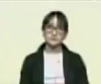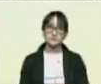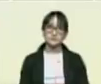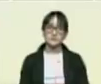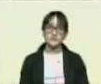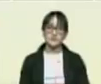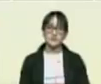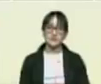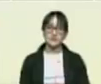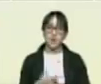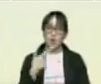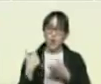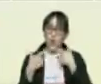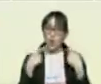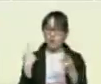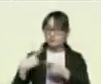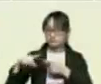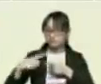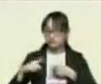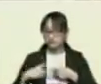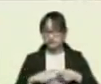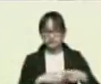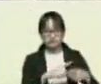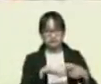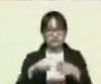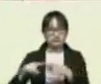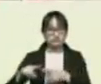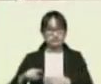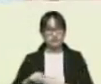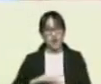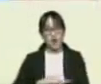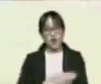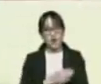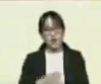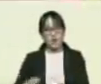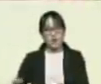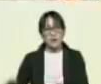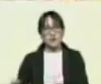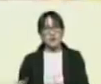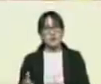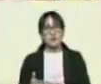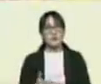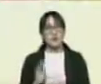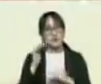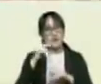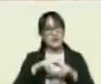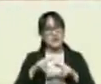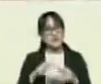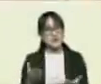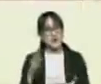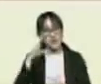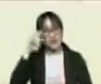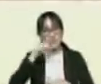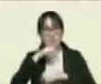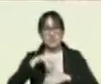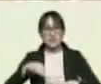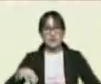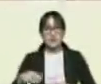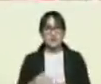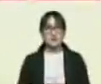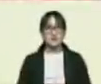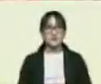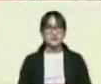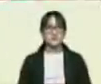Multicolor. Del Orinoco al Caroní. Que Dios la bendiga. Atiéndeme a esta niña, por favor. Por favor,